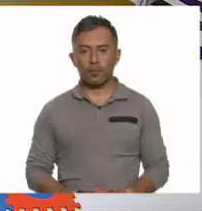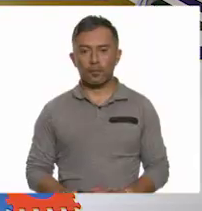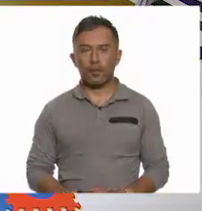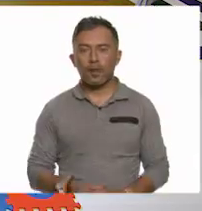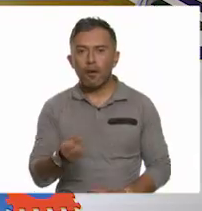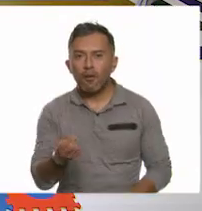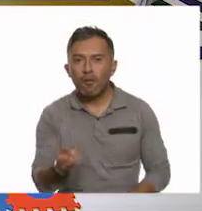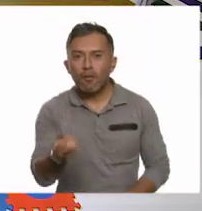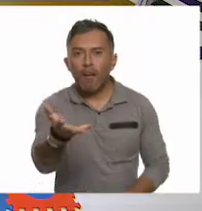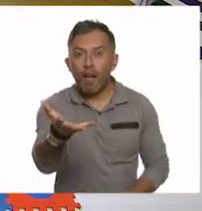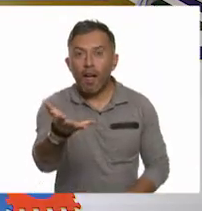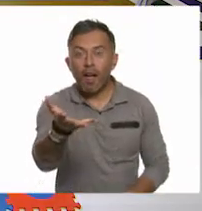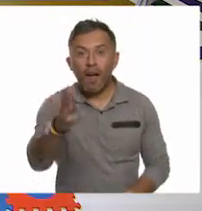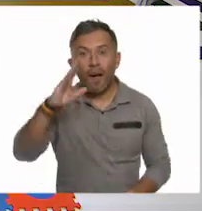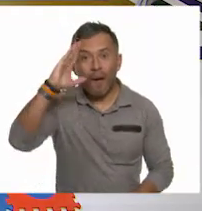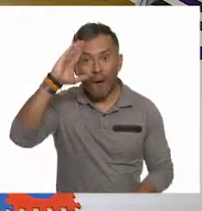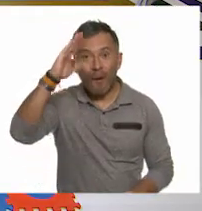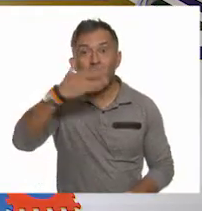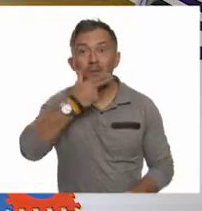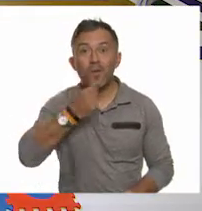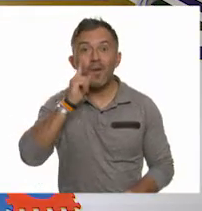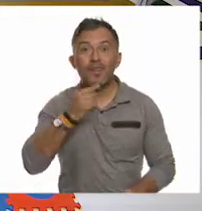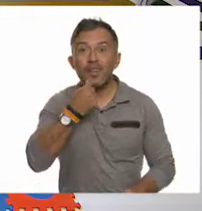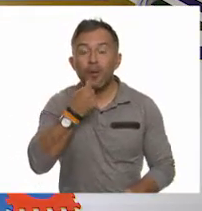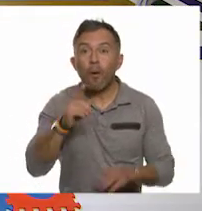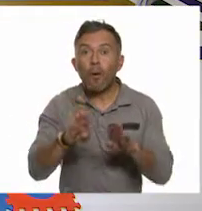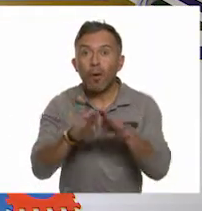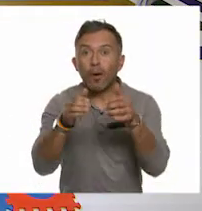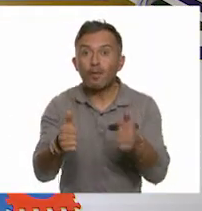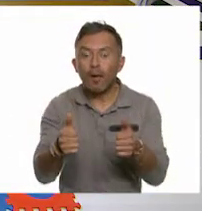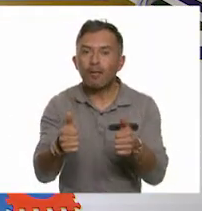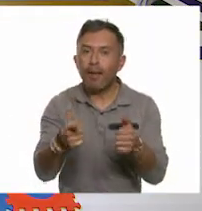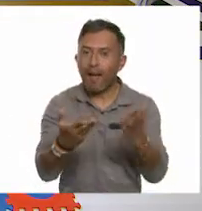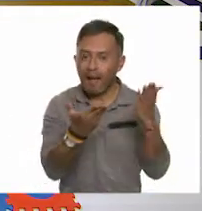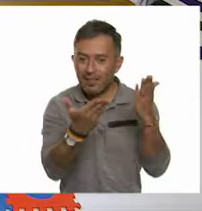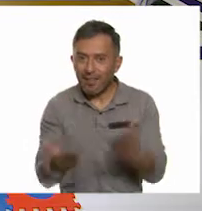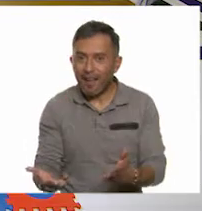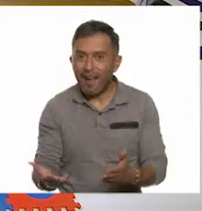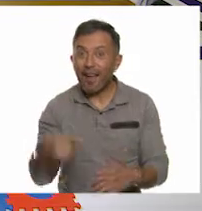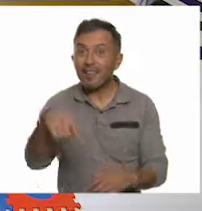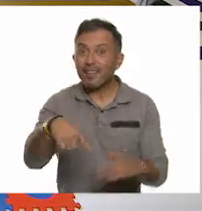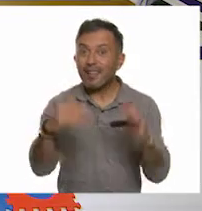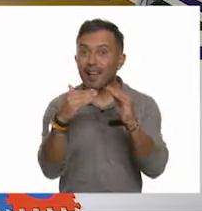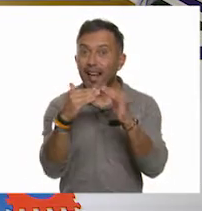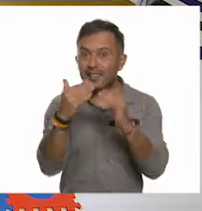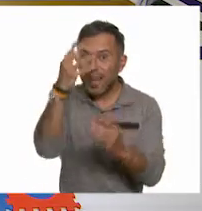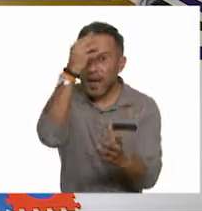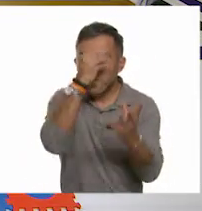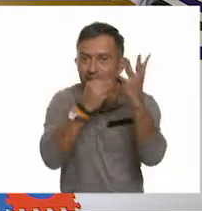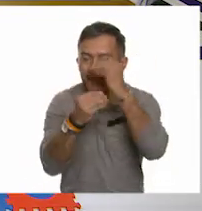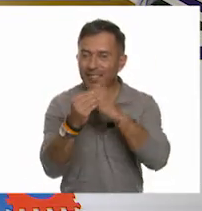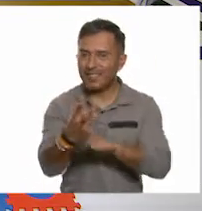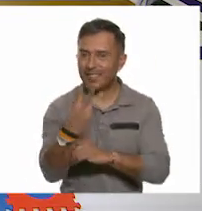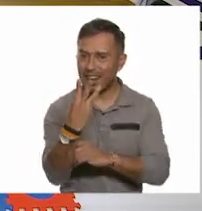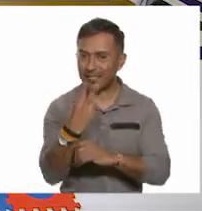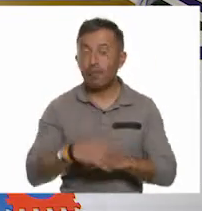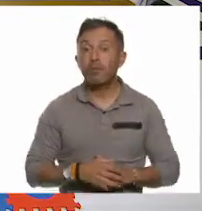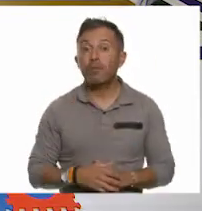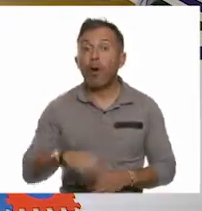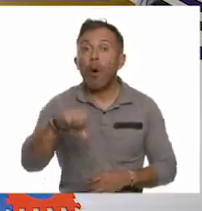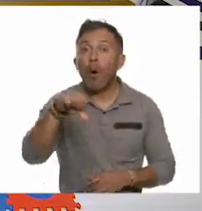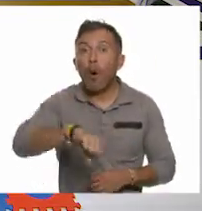Hola niños y niñas, ¿cómo están? Qué bueno que ya llegaron aquí a Aprende en Casa 3. El día de hoy tendremos una